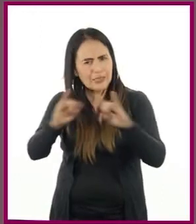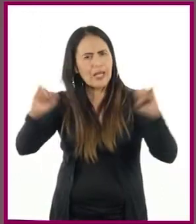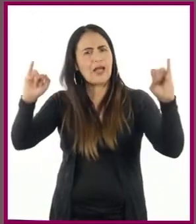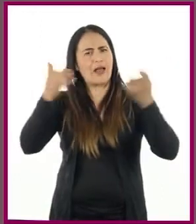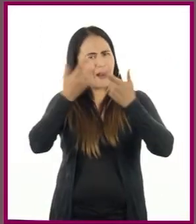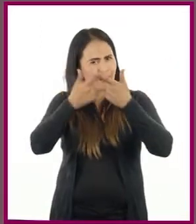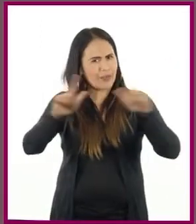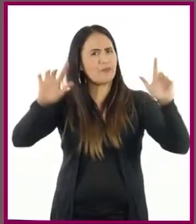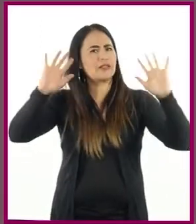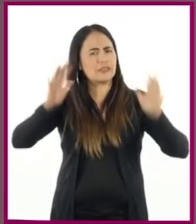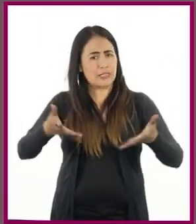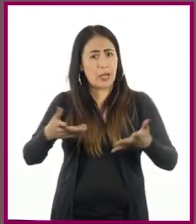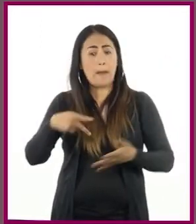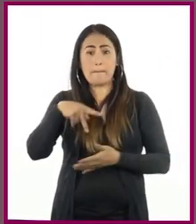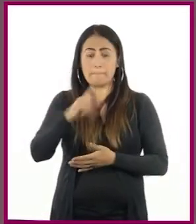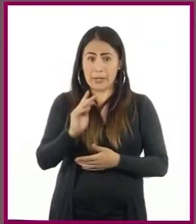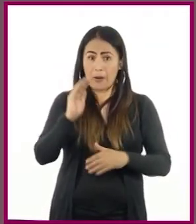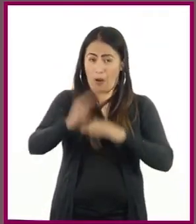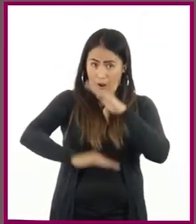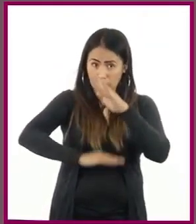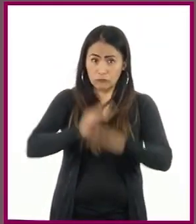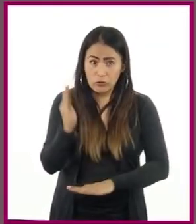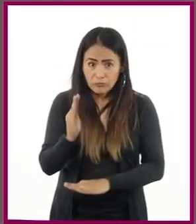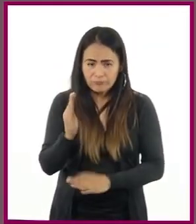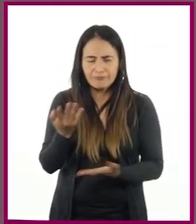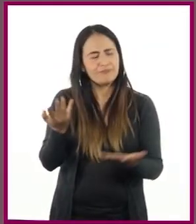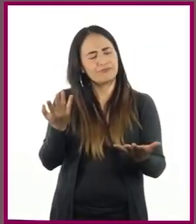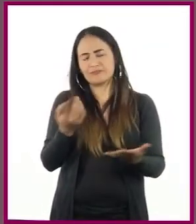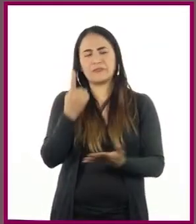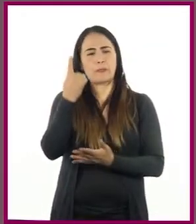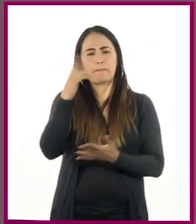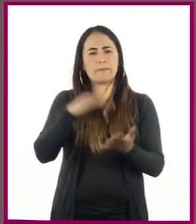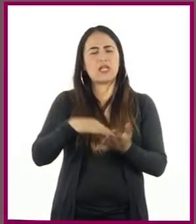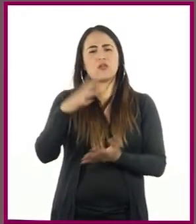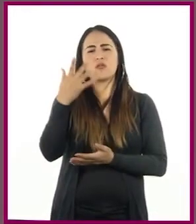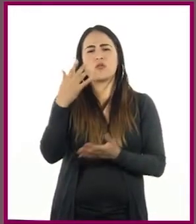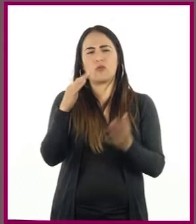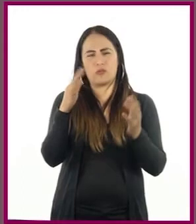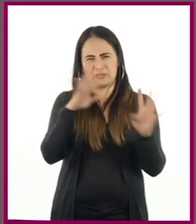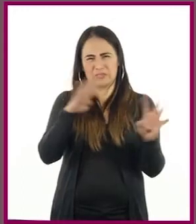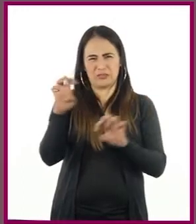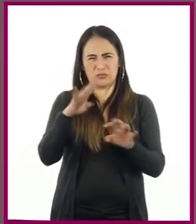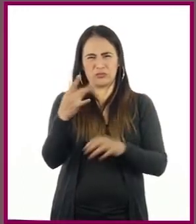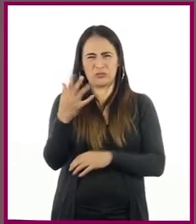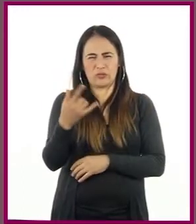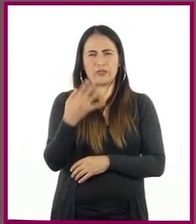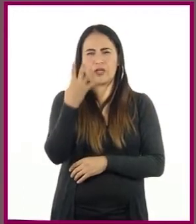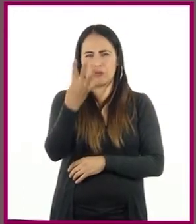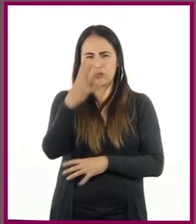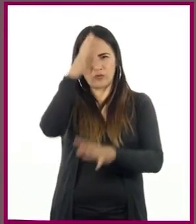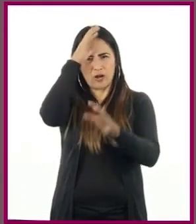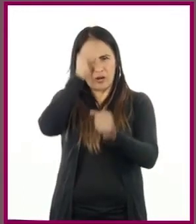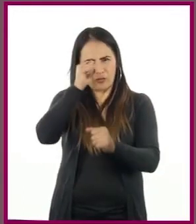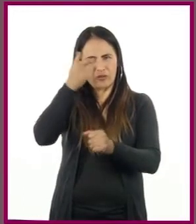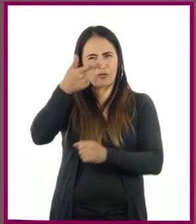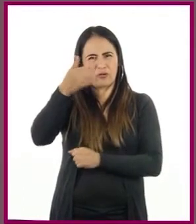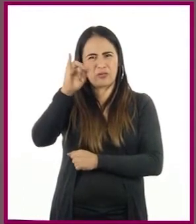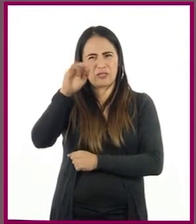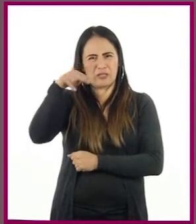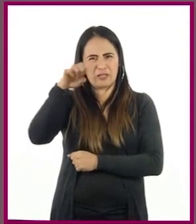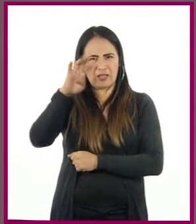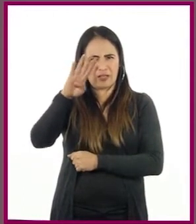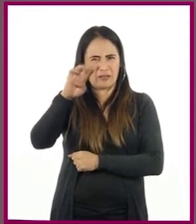el resultado no fue el esperado. En 1954 se firmó el Acuerdo de Ginebra, en el que